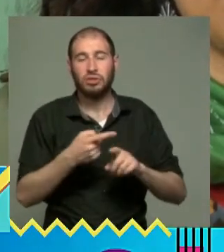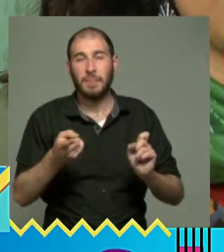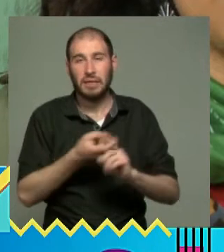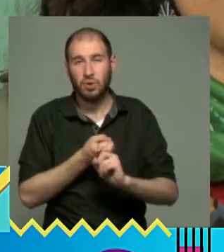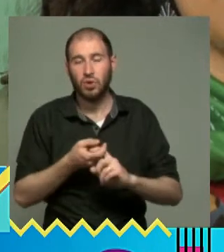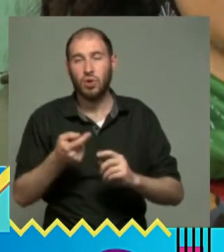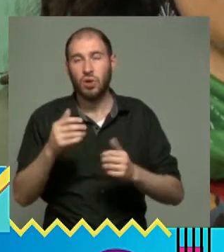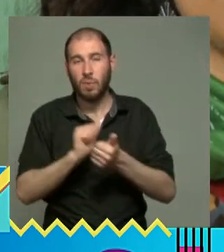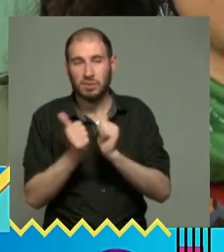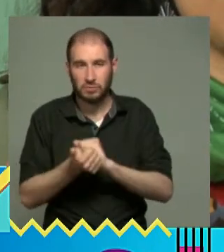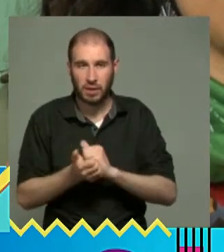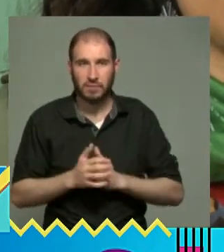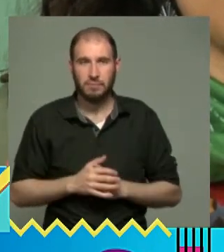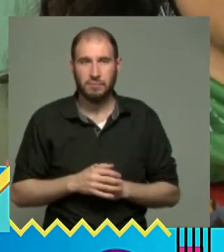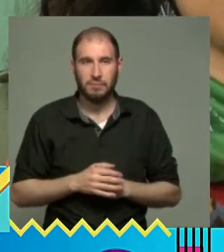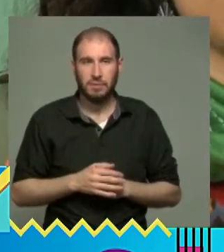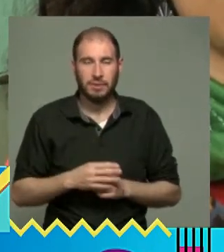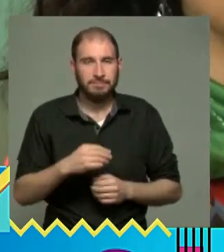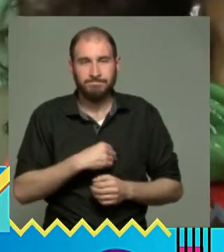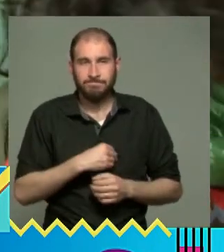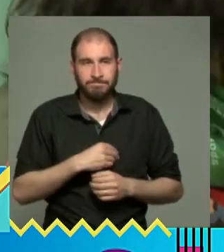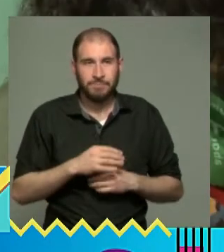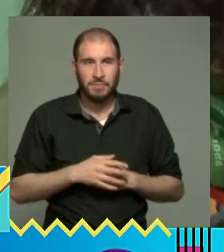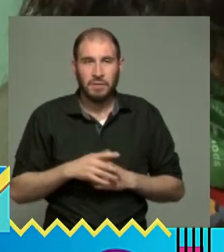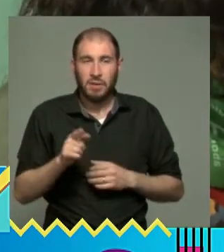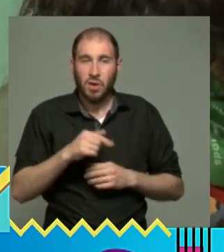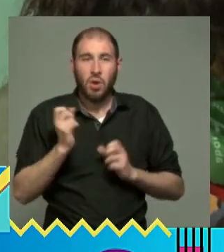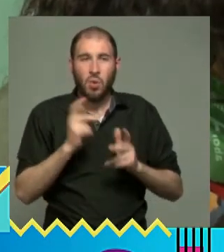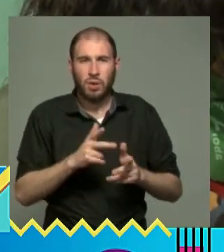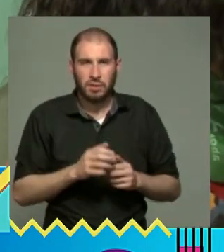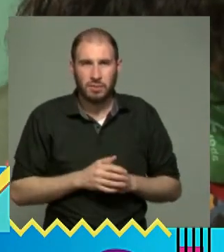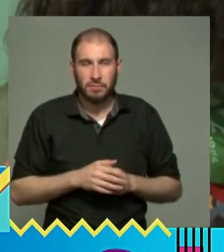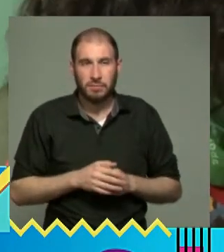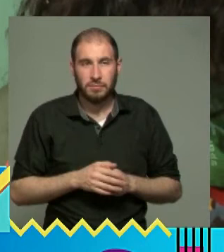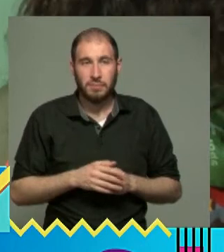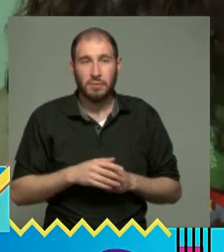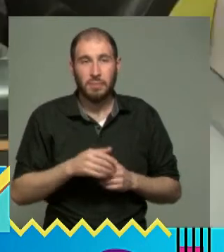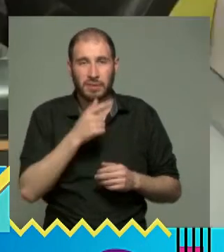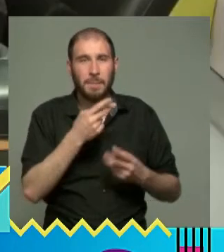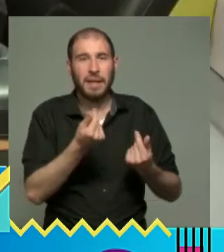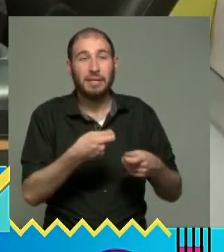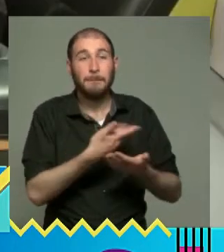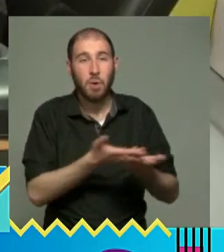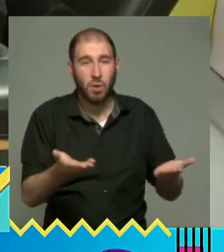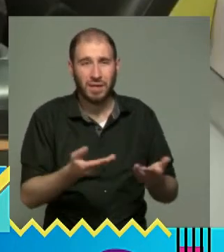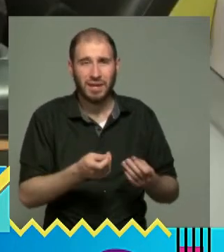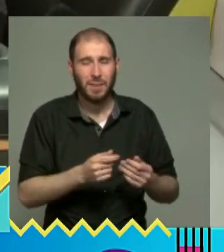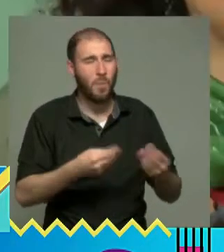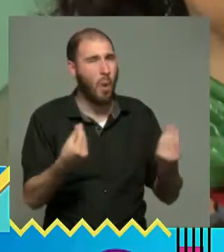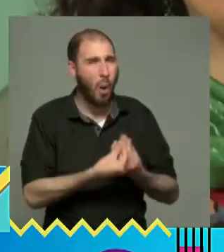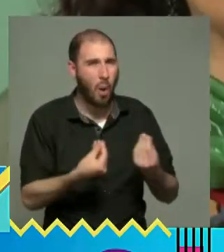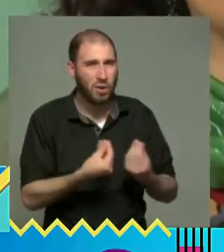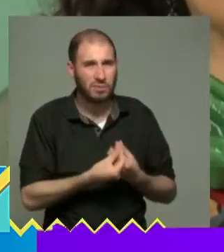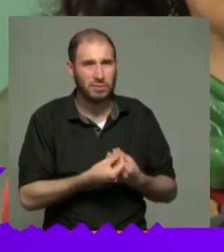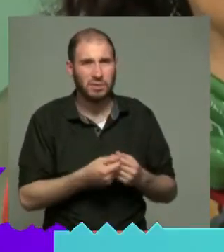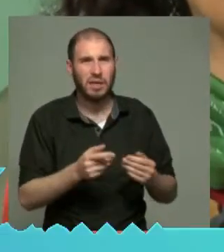igualitario, así que lamento mucho que, se anime. Se malgastaron fondos públicos, digamos. Totalmente. Fondos públicos de Tiraron a la basura. altísima calidad. Se